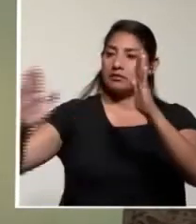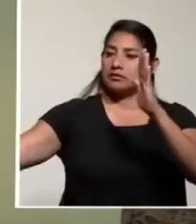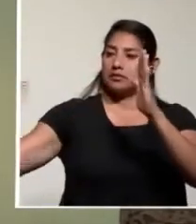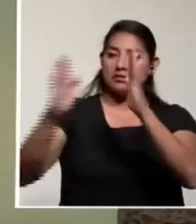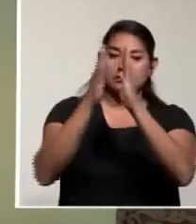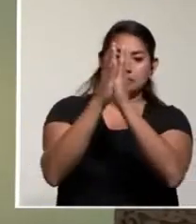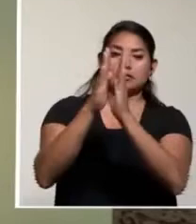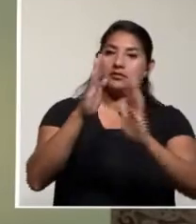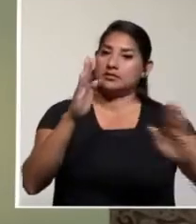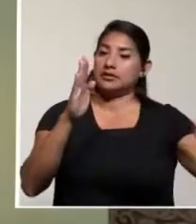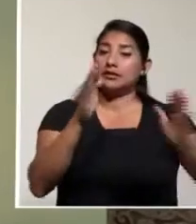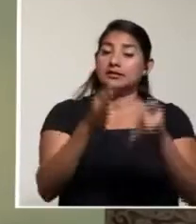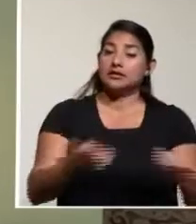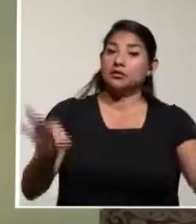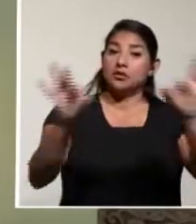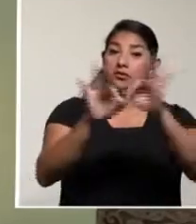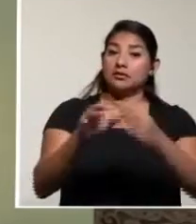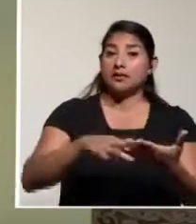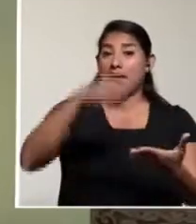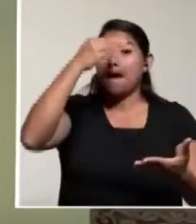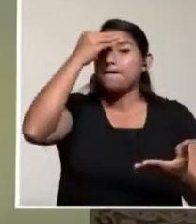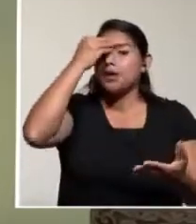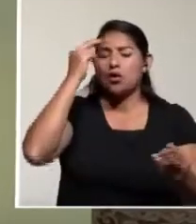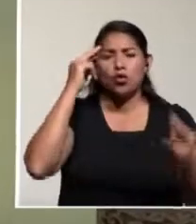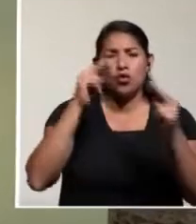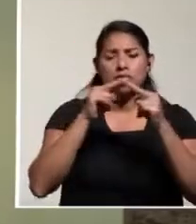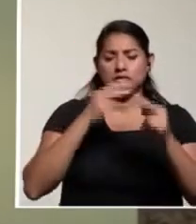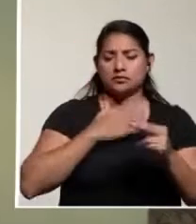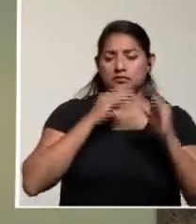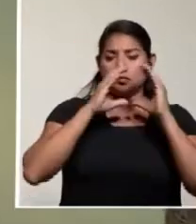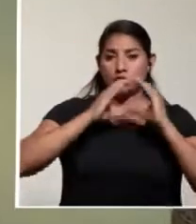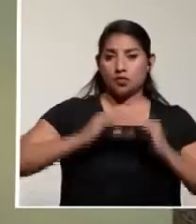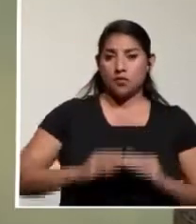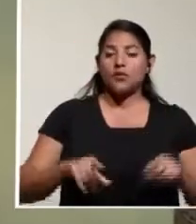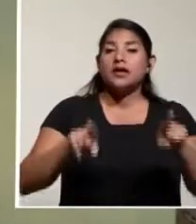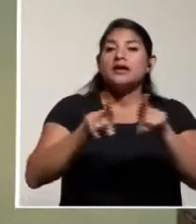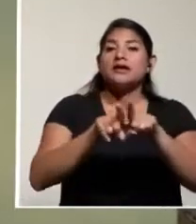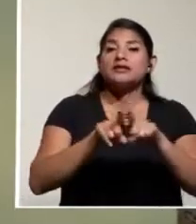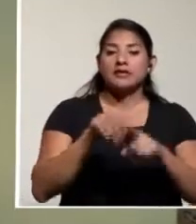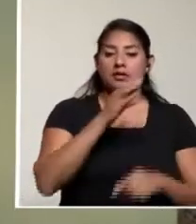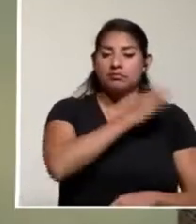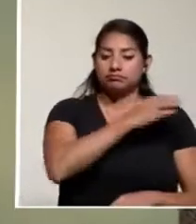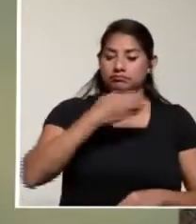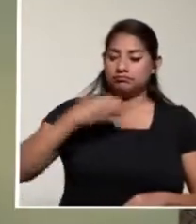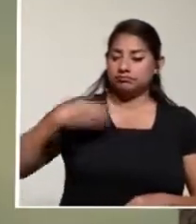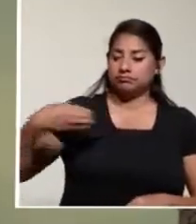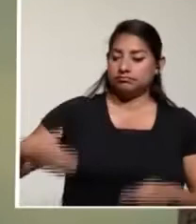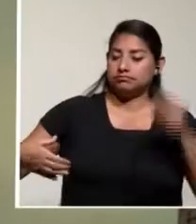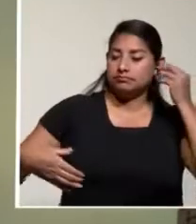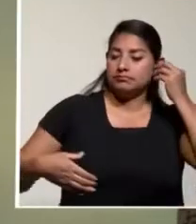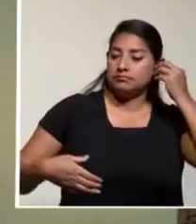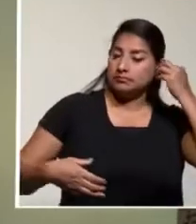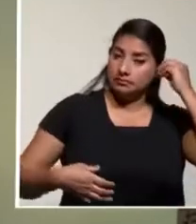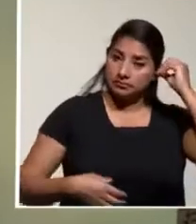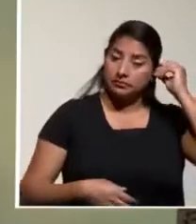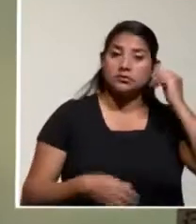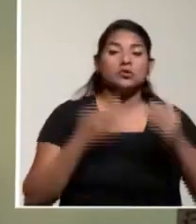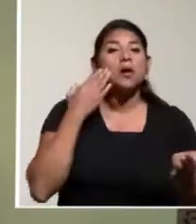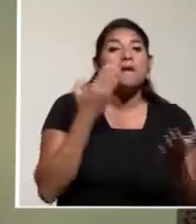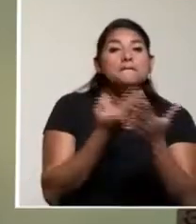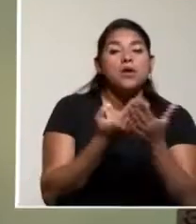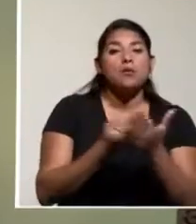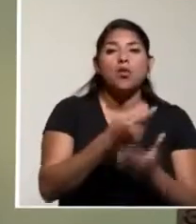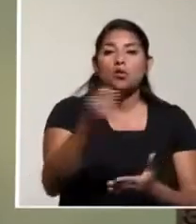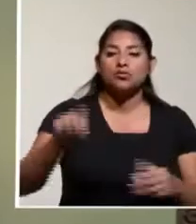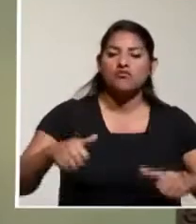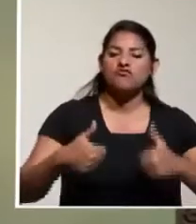eso es muy importante que nosotros aprendamos a conocer nuestro cuerpo y las partes de nuestro cuerpo. Así que yo le propongo a usted